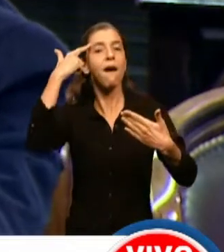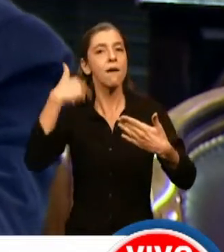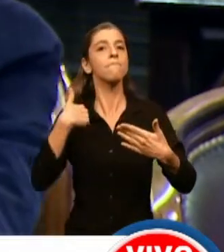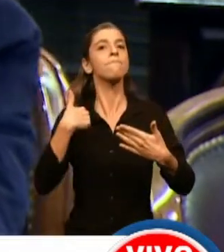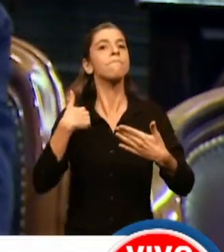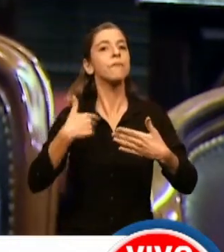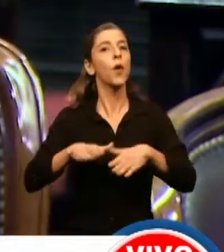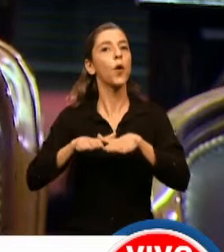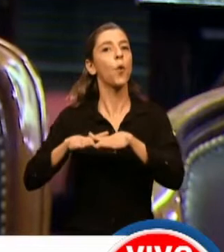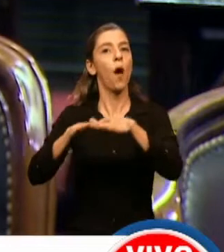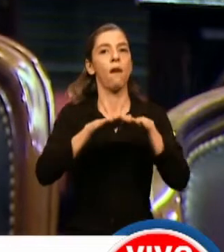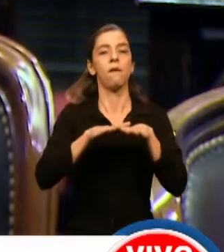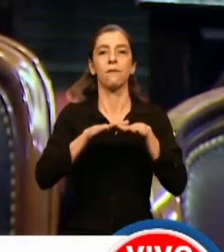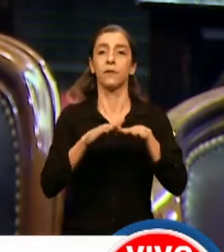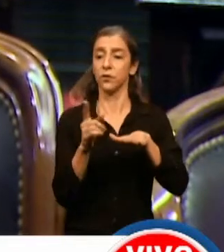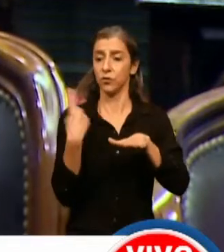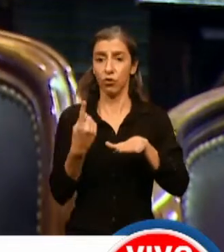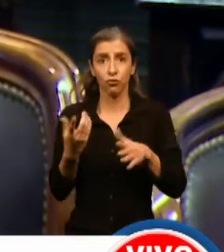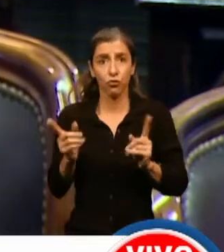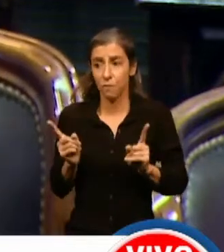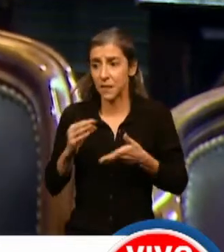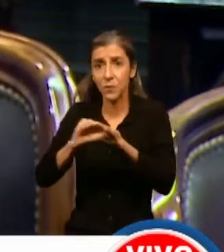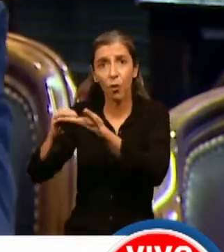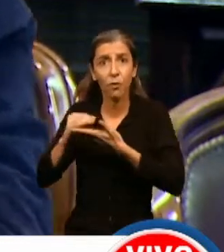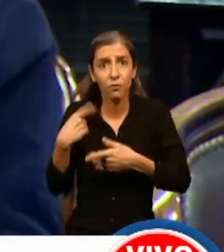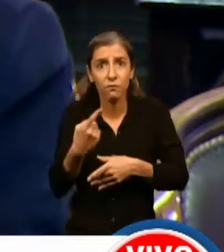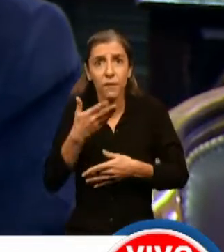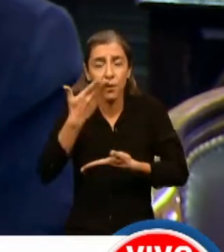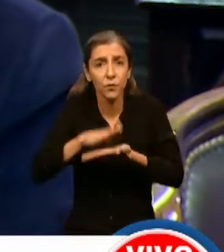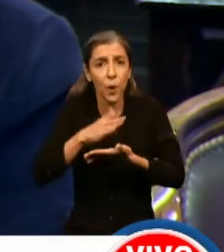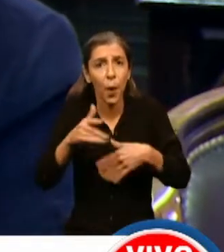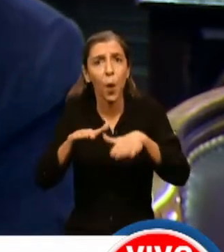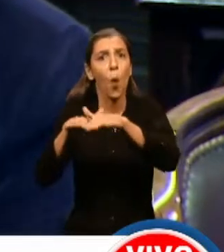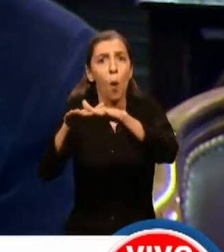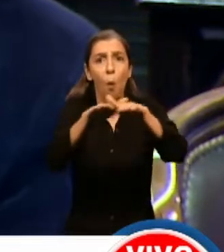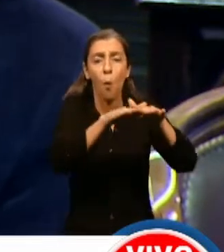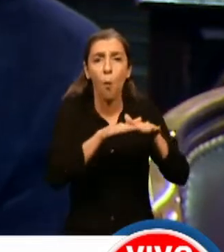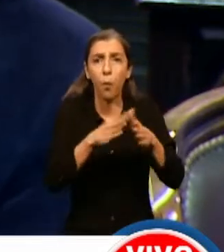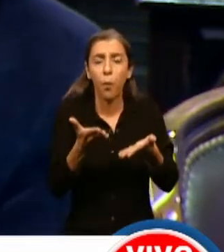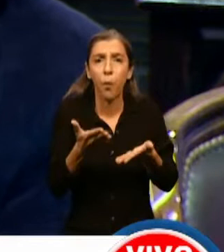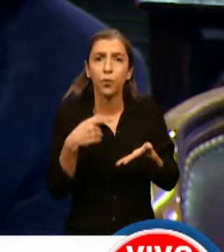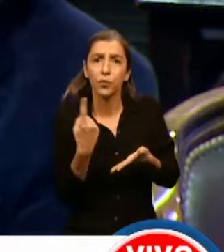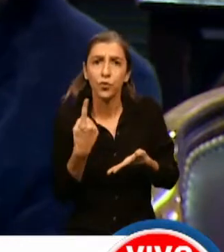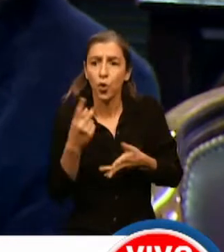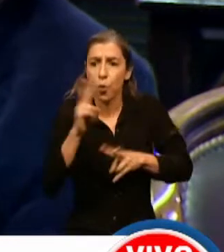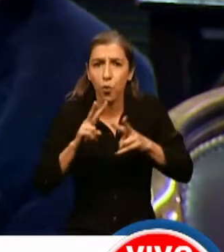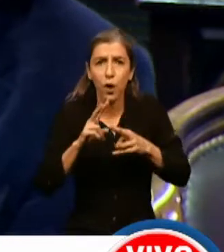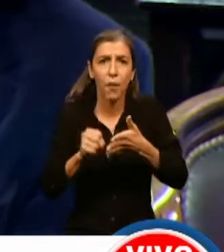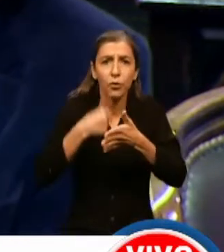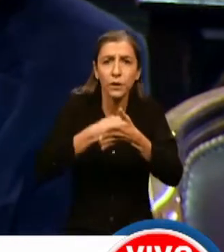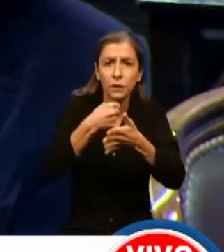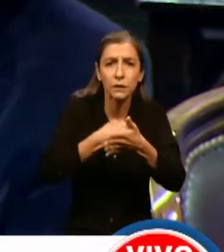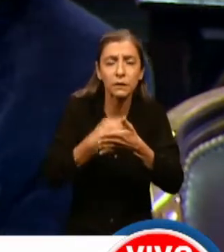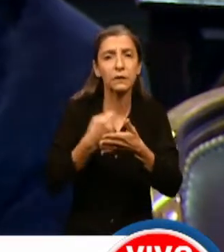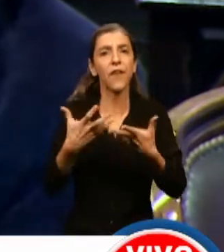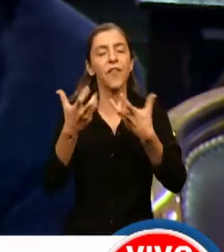de nosotros suscribimos, que es esa noción de igualdad que intentamos defender y